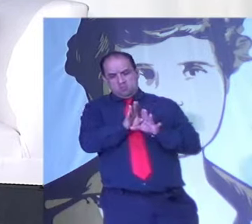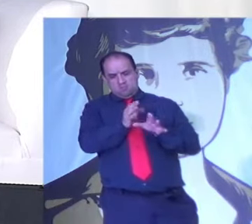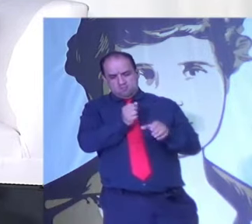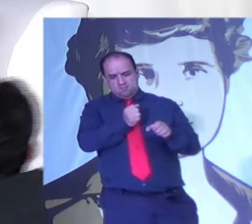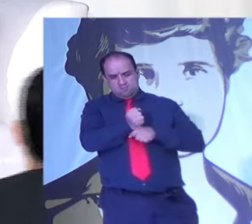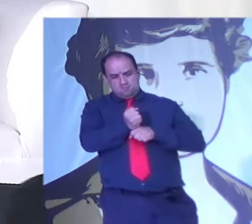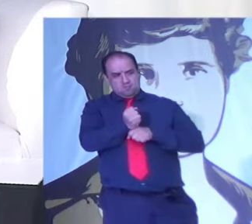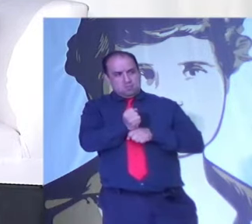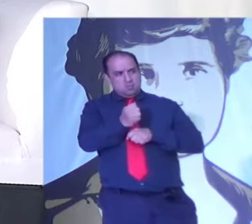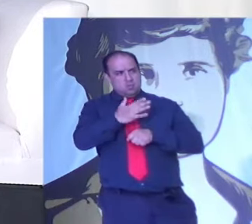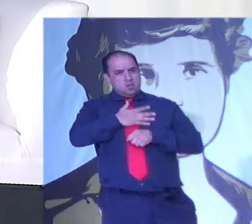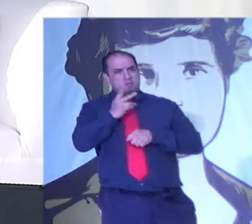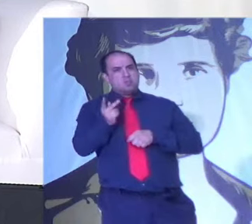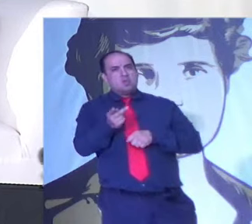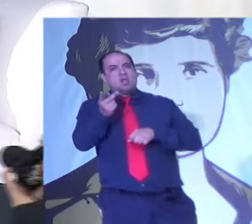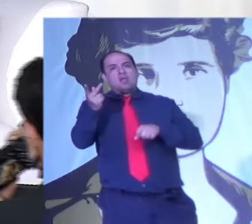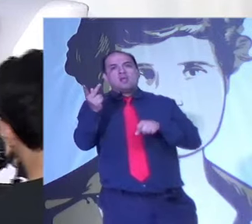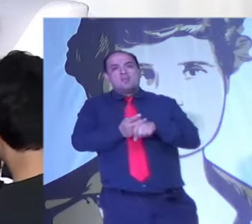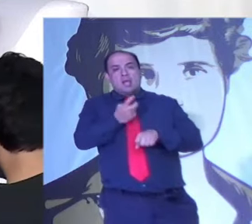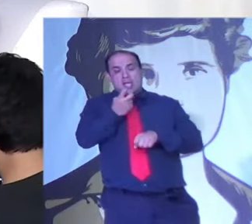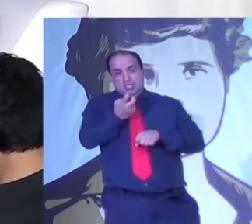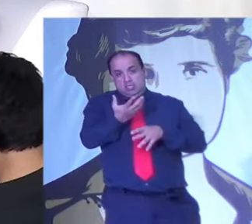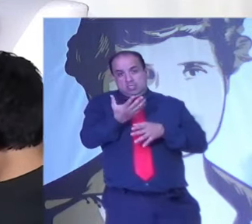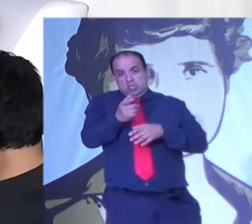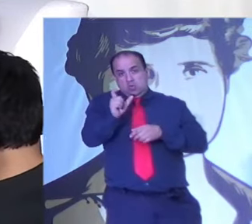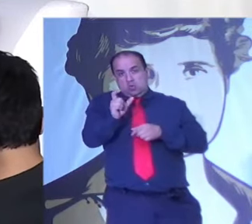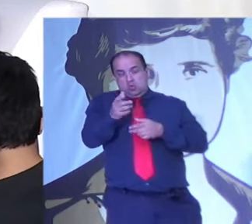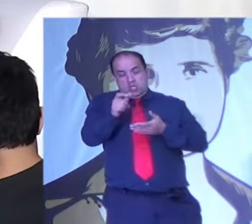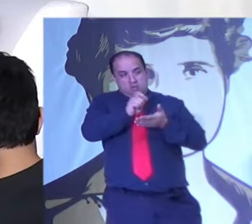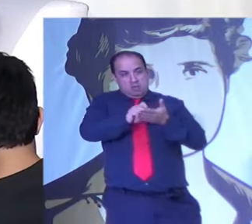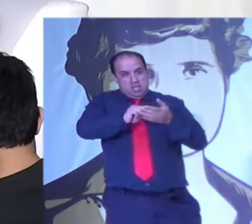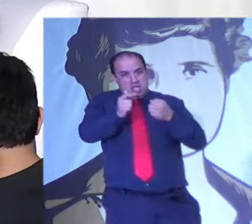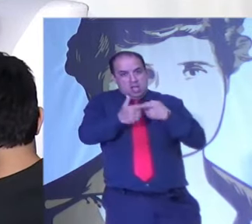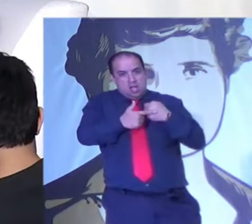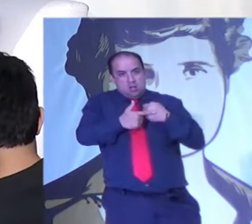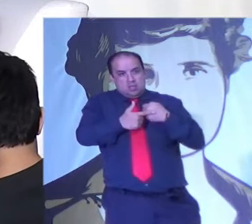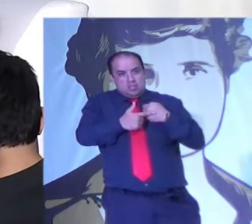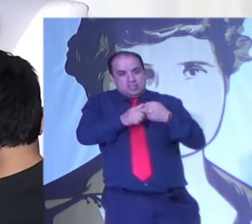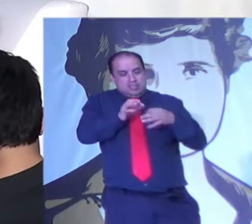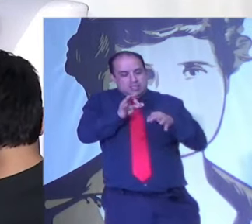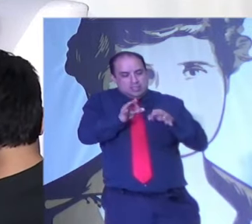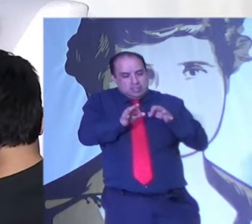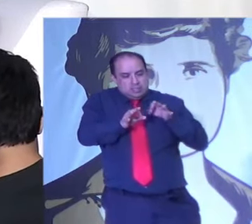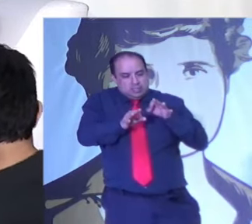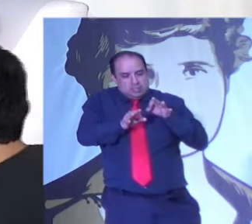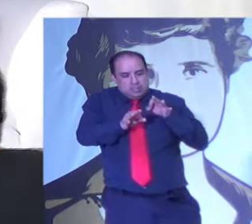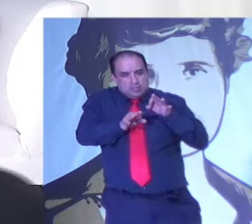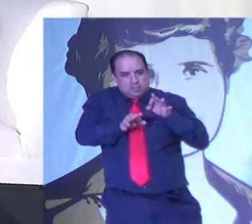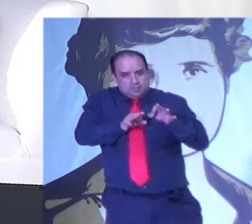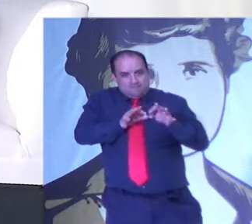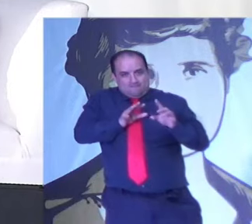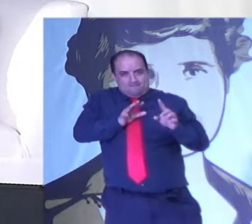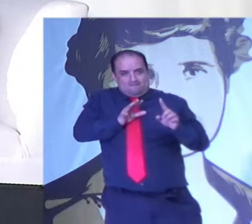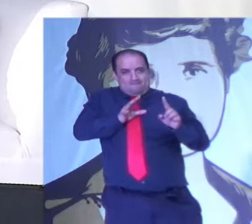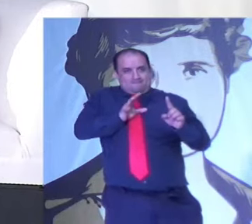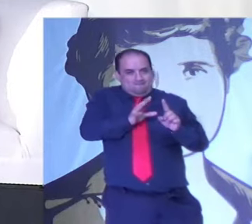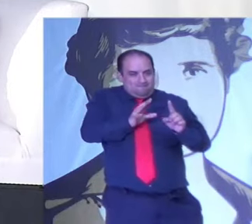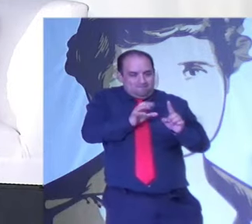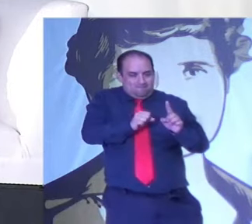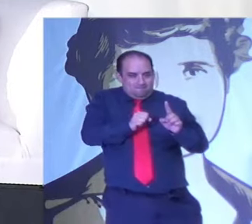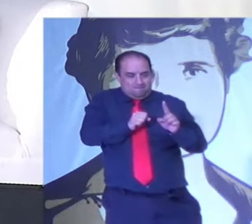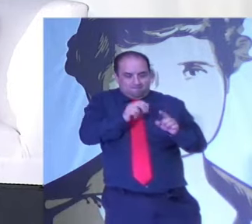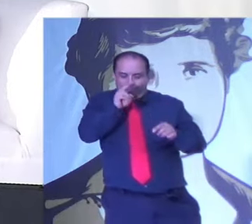pregunto, ¿qué te pasaba en ese momento para escribir algo que intentó ser y que sinceramente creo que no sucedió? Porque yo esperaba,